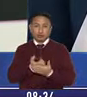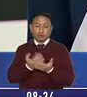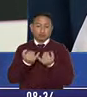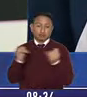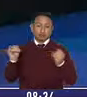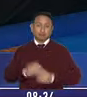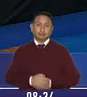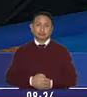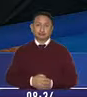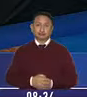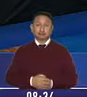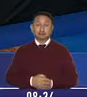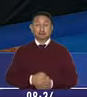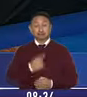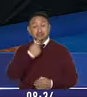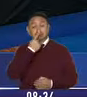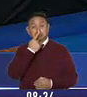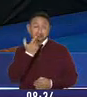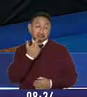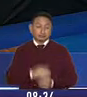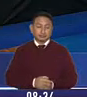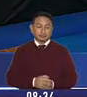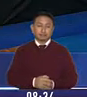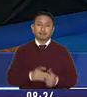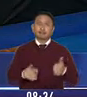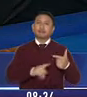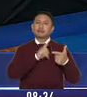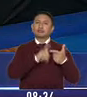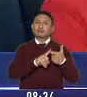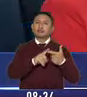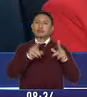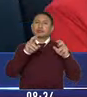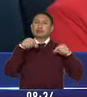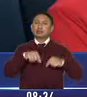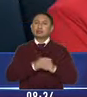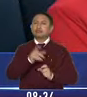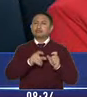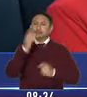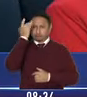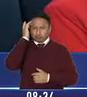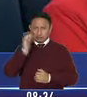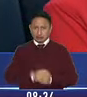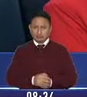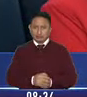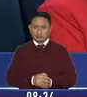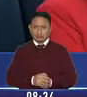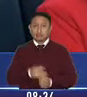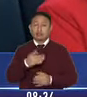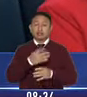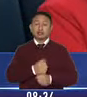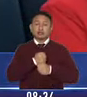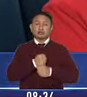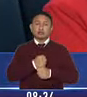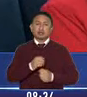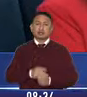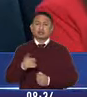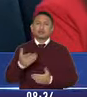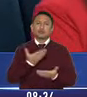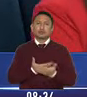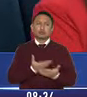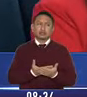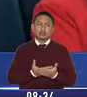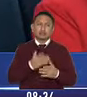independencia económica. Interesante. Vamos a pasar ahora con uno de los temas que preocupa a la ciudadanía, por supuesto. Vamos con seguridad. ¿Qué hará